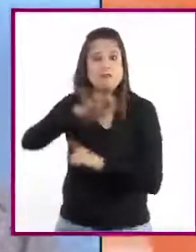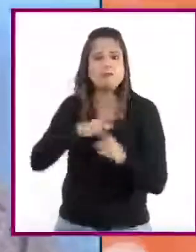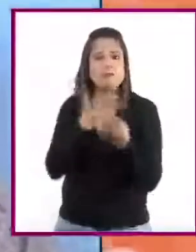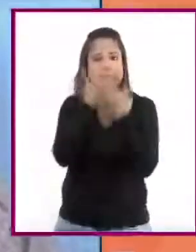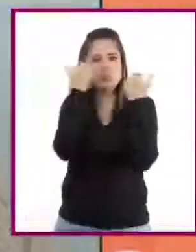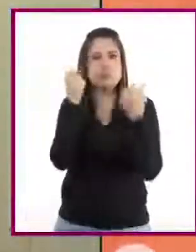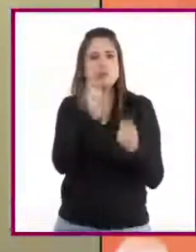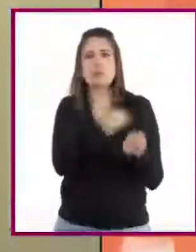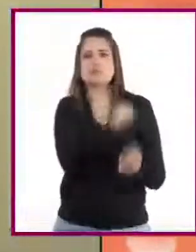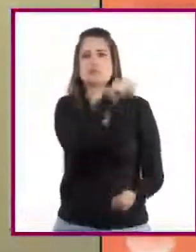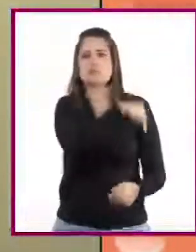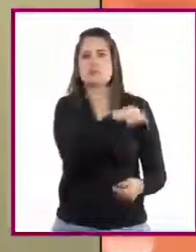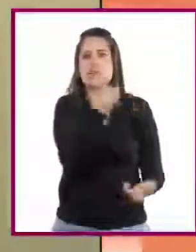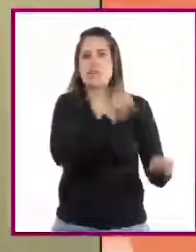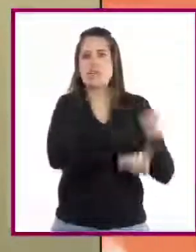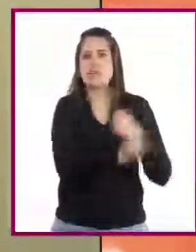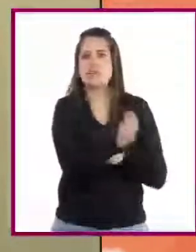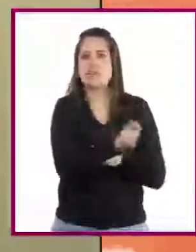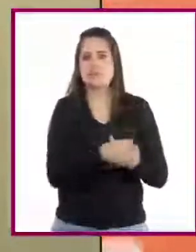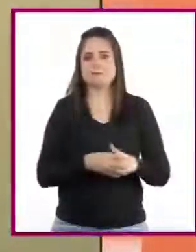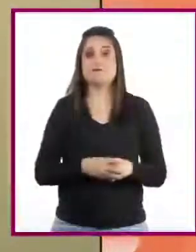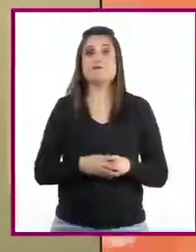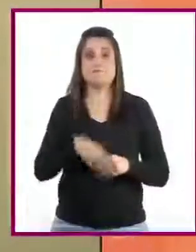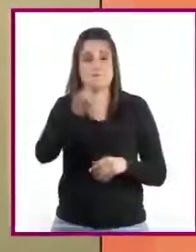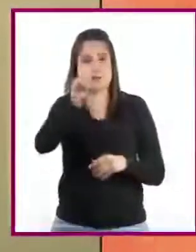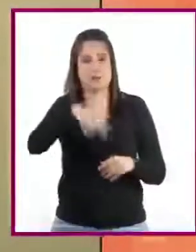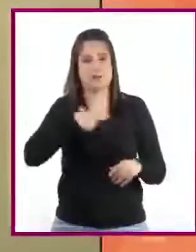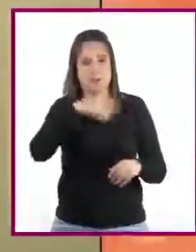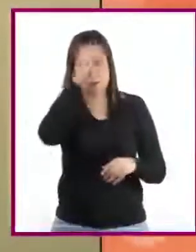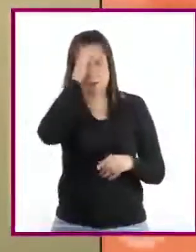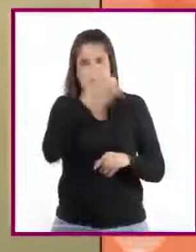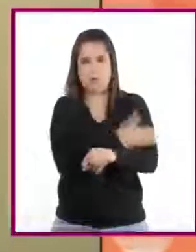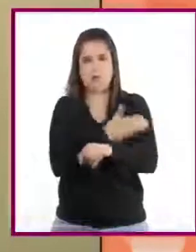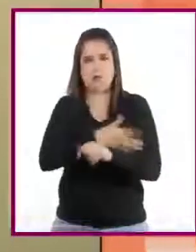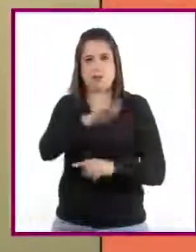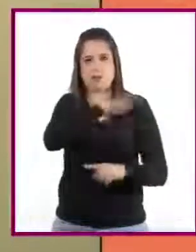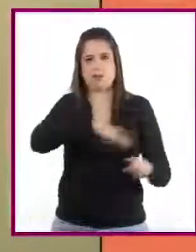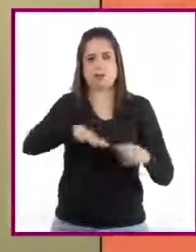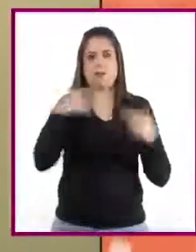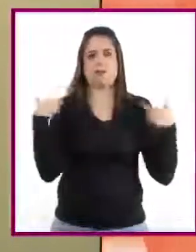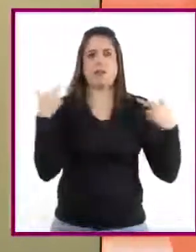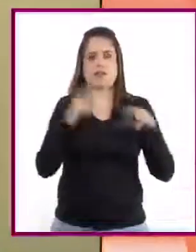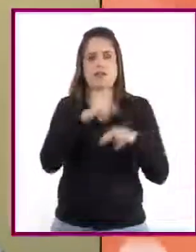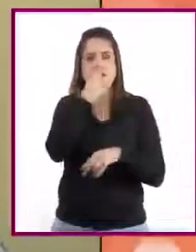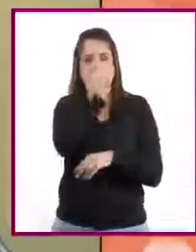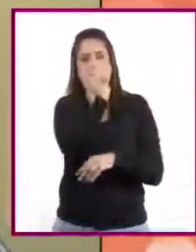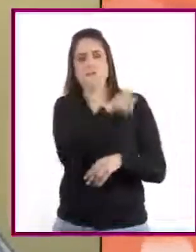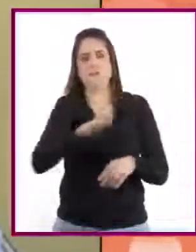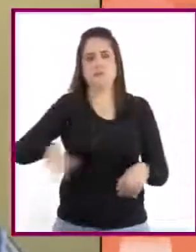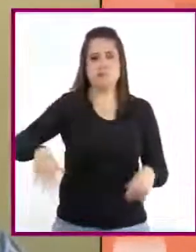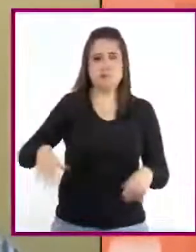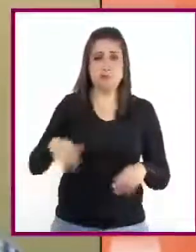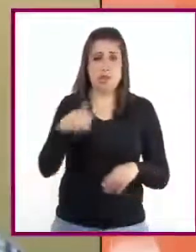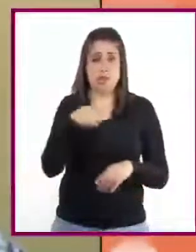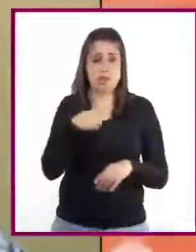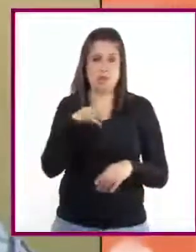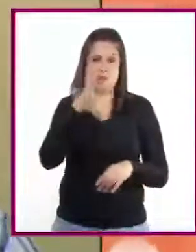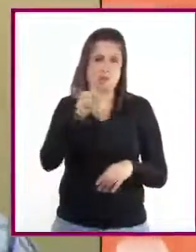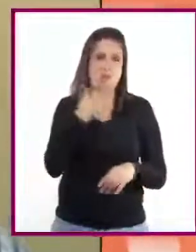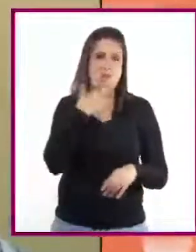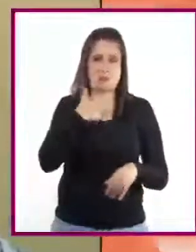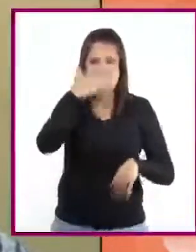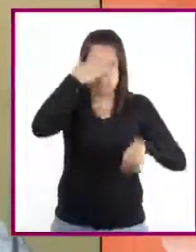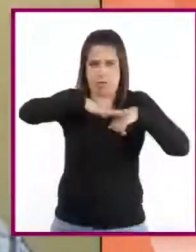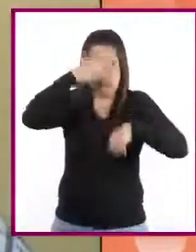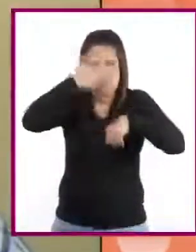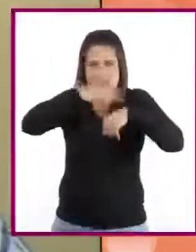hacer. Estoy de acuerdo con el comentario que dieron mis compañeros, al igual que el de la maestra, ya que por lo menos a mí no me funciona eso de